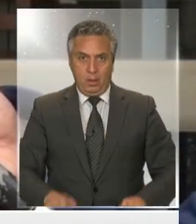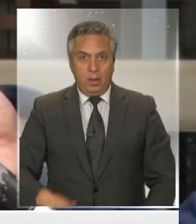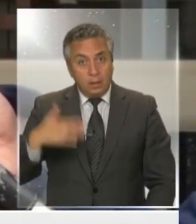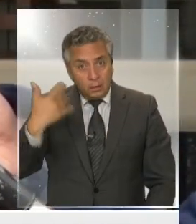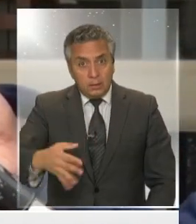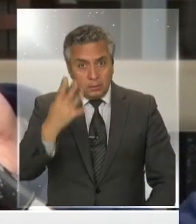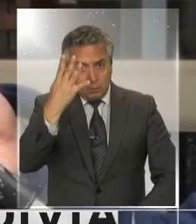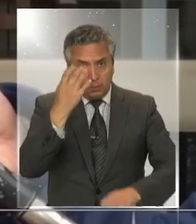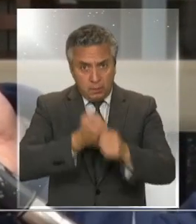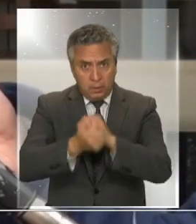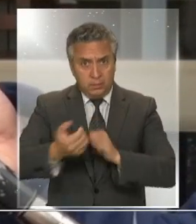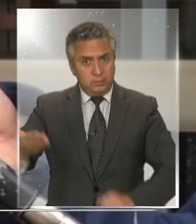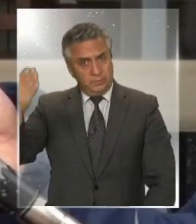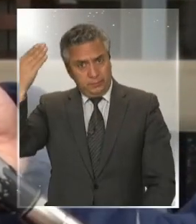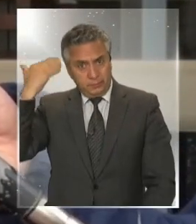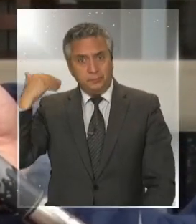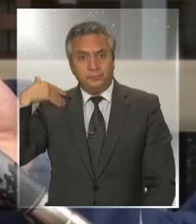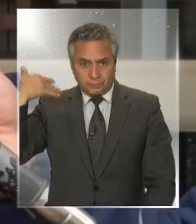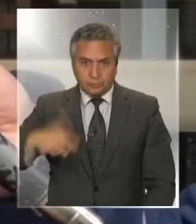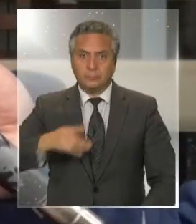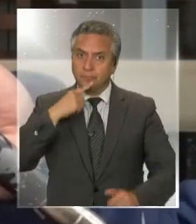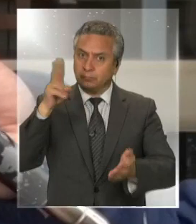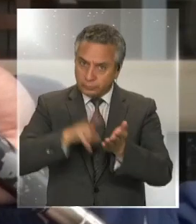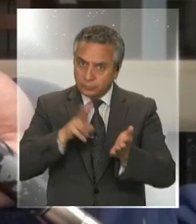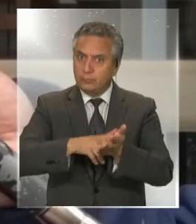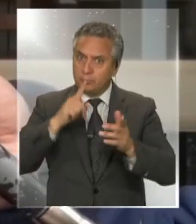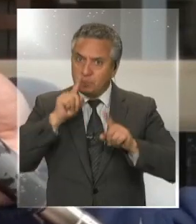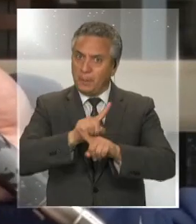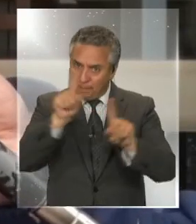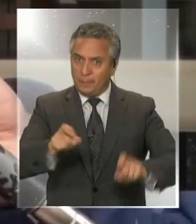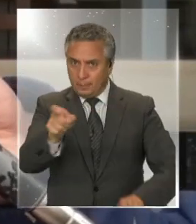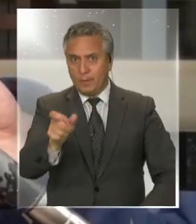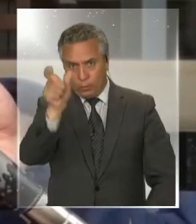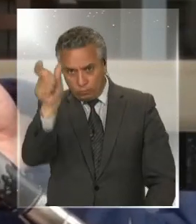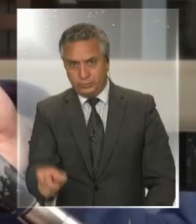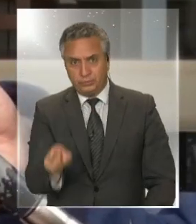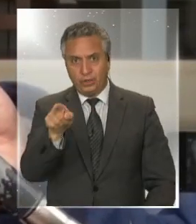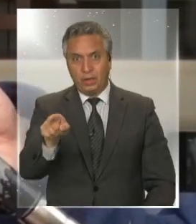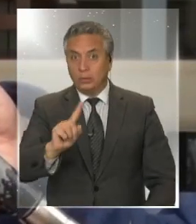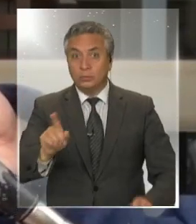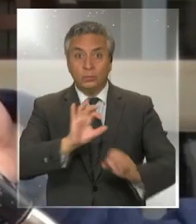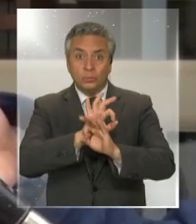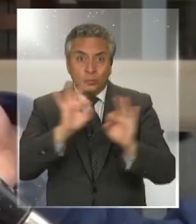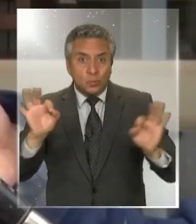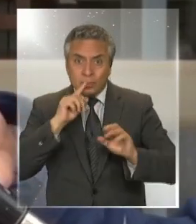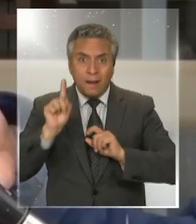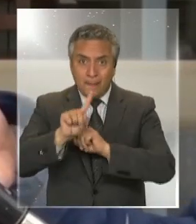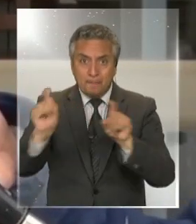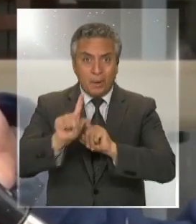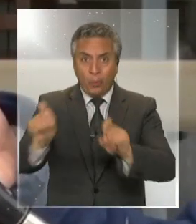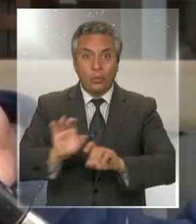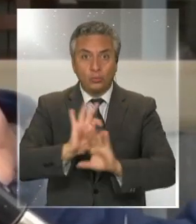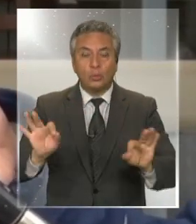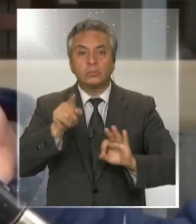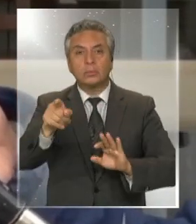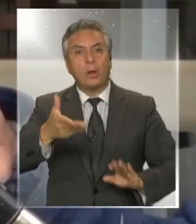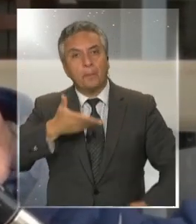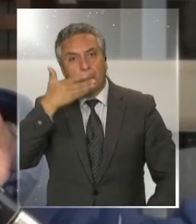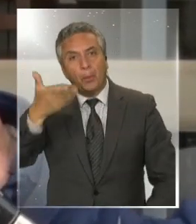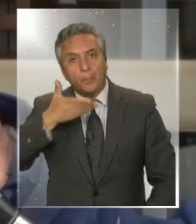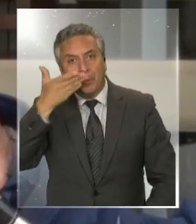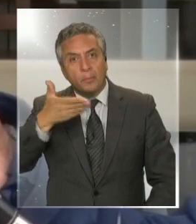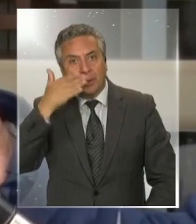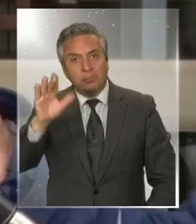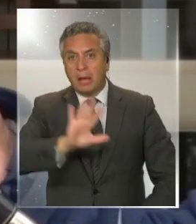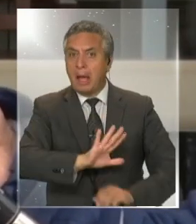4 años que se le haga un interrogatorio real y verdadero a este sujeto, cosa que nunca se ha hecho, solamente se han considerado sus declaraciones